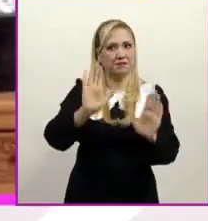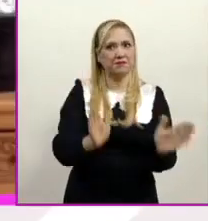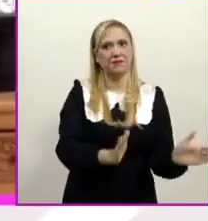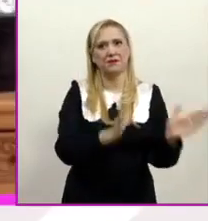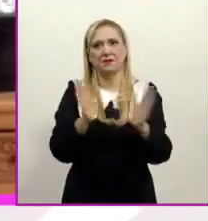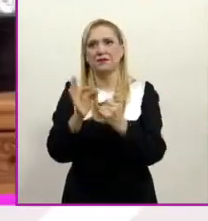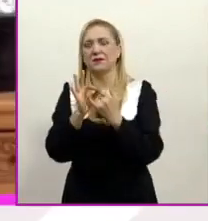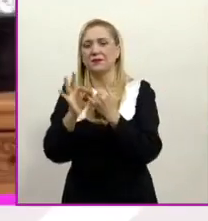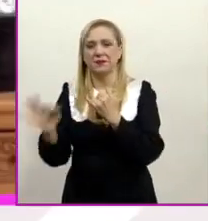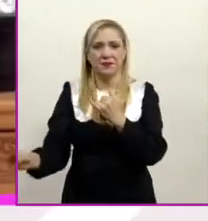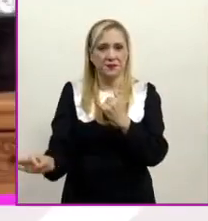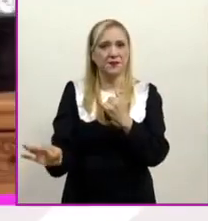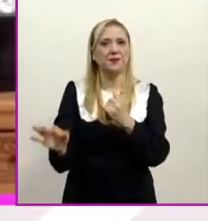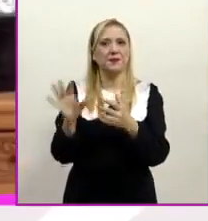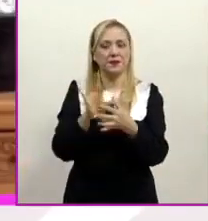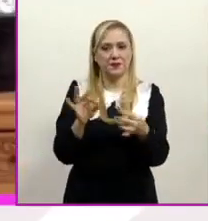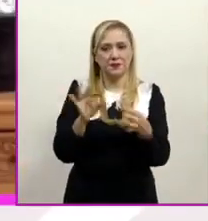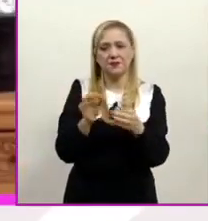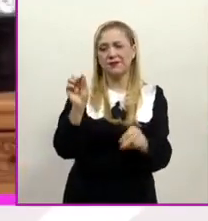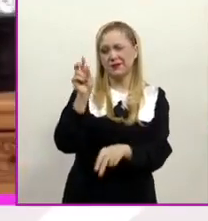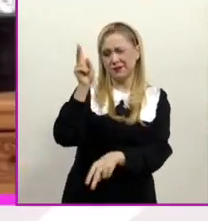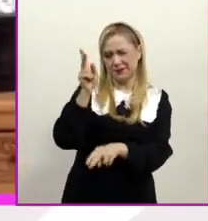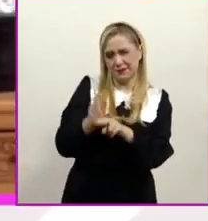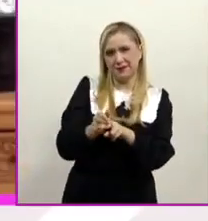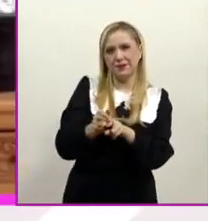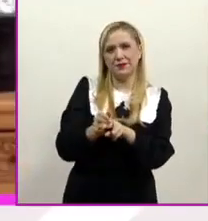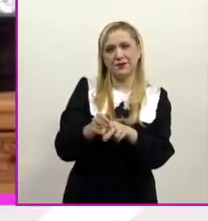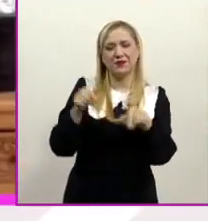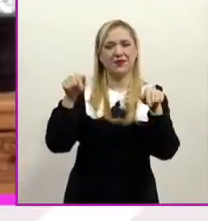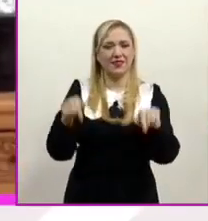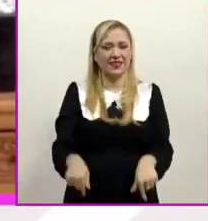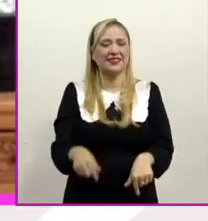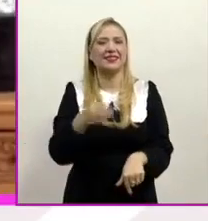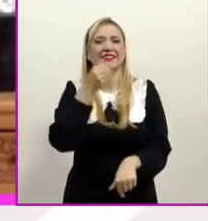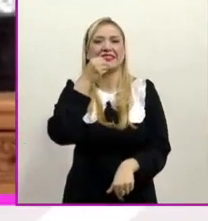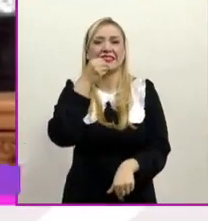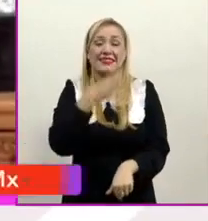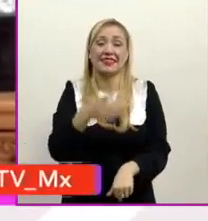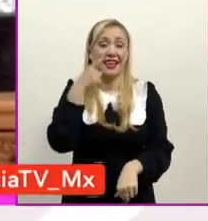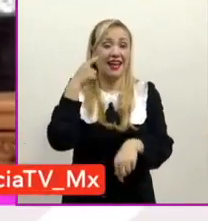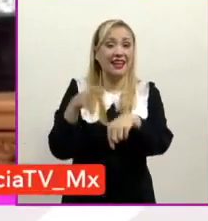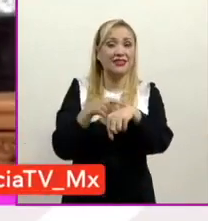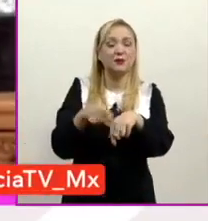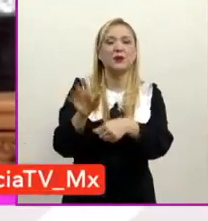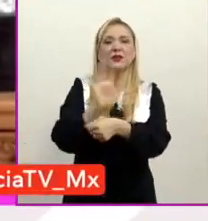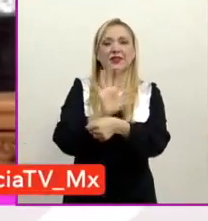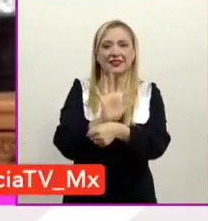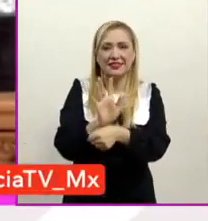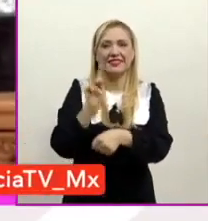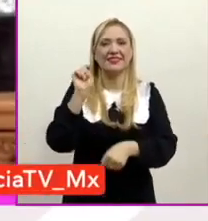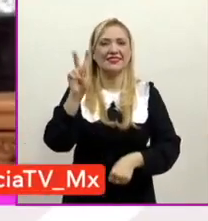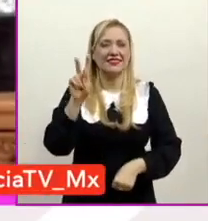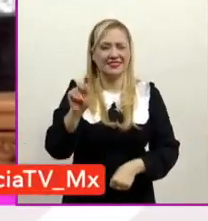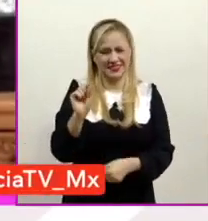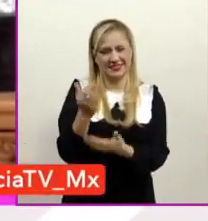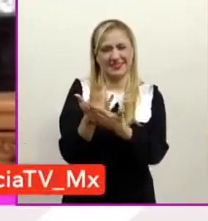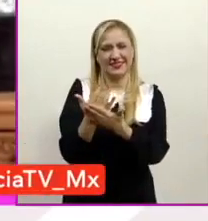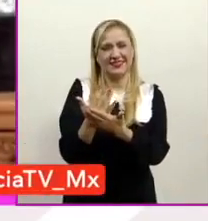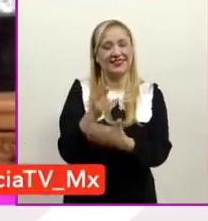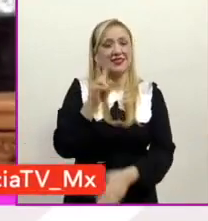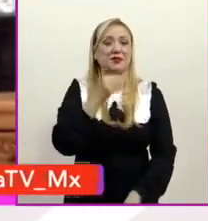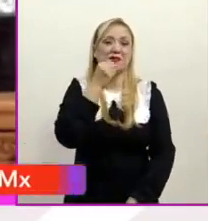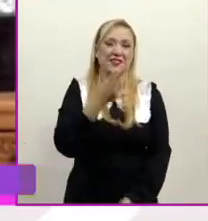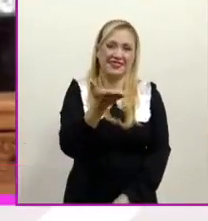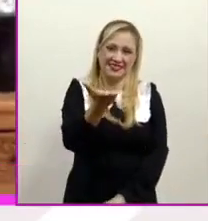parece en el siguiente bloque? Tenemos que hacer una pausa. Estamos en Espacio Diverso y estamos hablando sobre racismo en los medios de comunicación. No le cambien porque la verdad es que